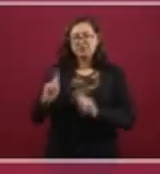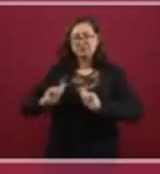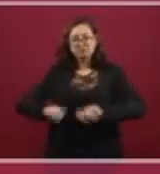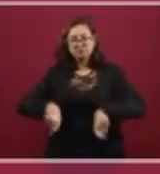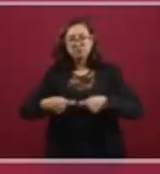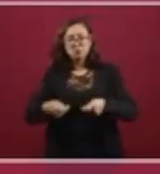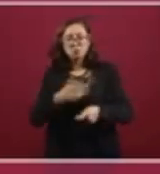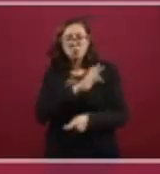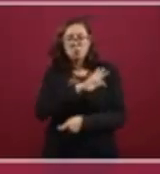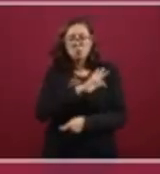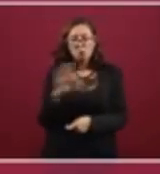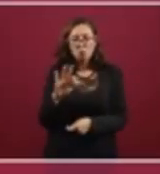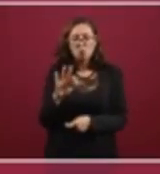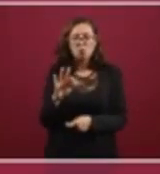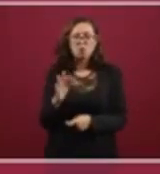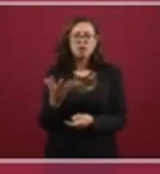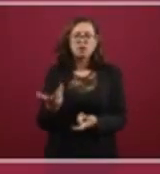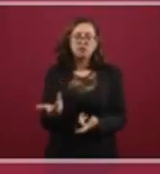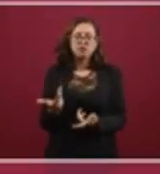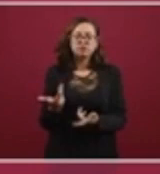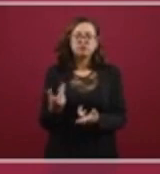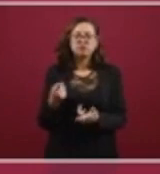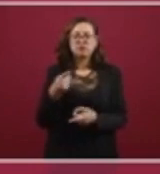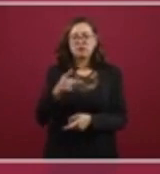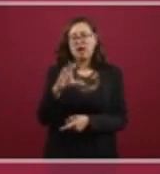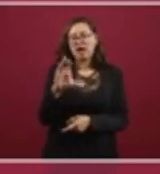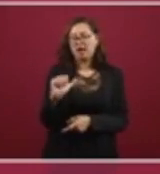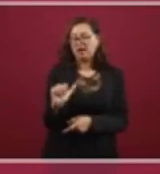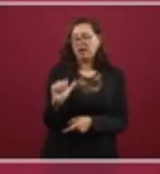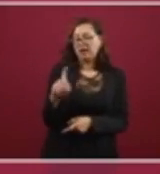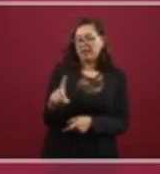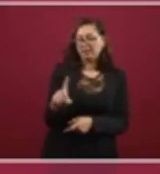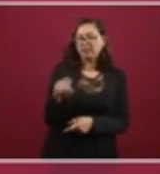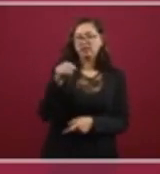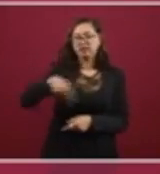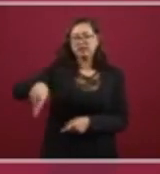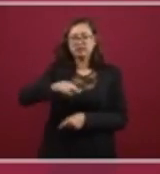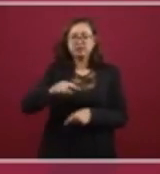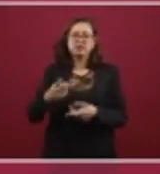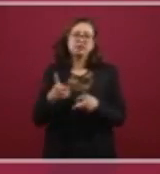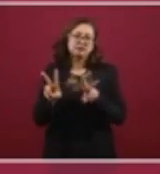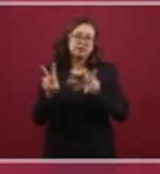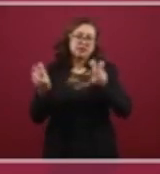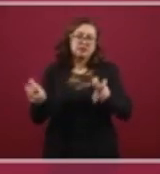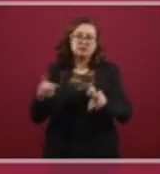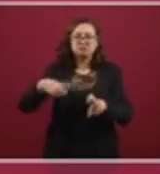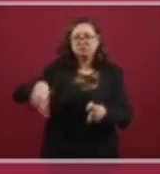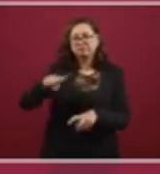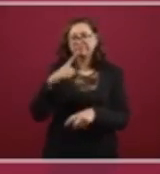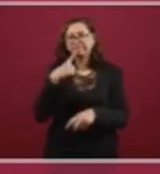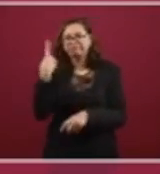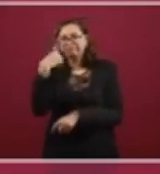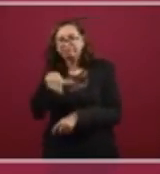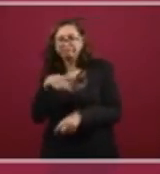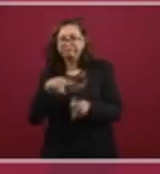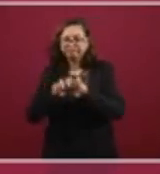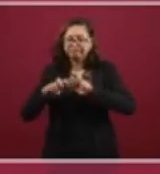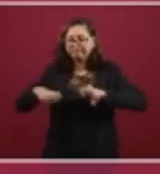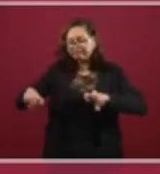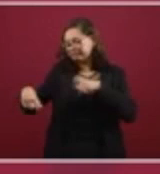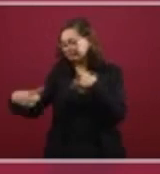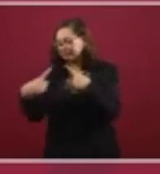los integrantes del actual organismo, que es la CAD, el de apelación y arbitraje deportiva, pero se está elaborando el proyecto